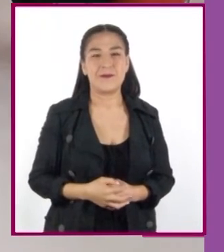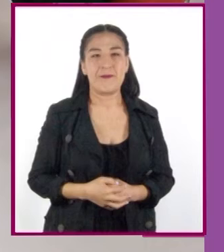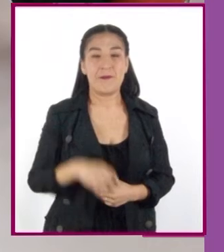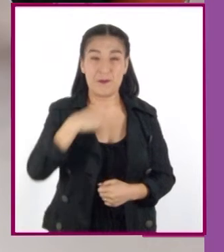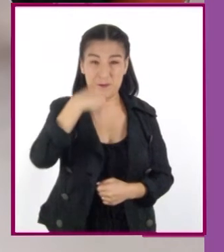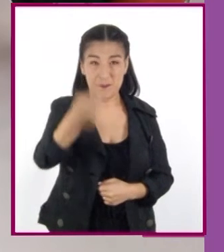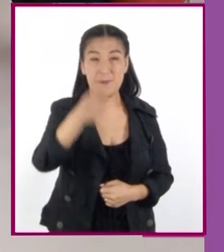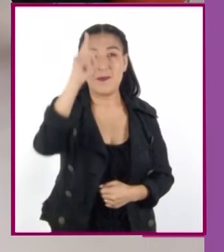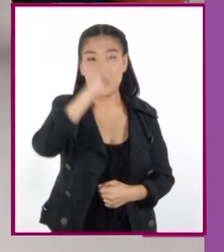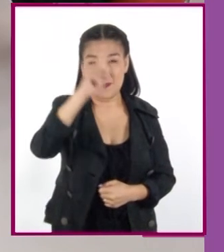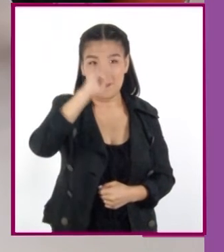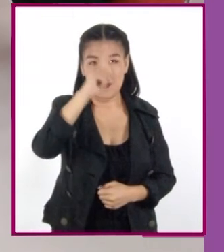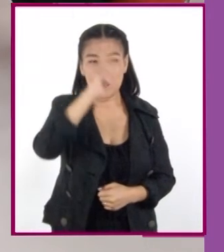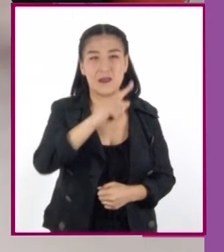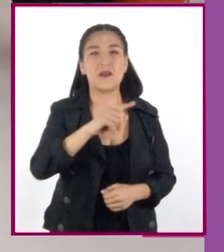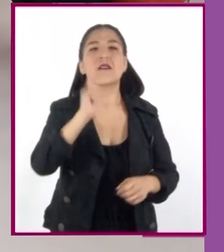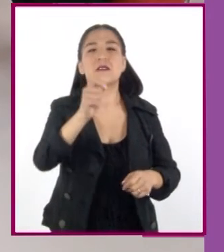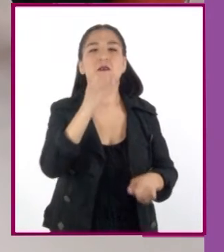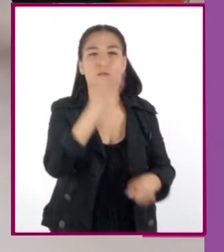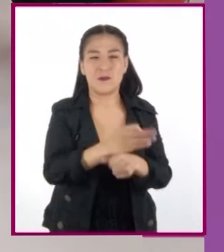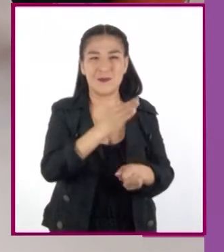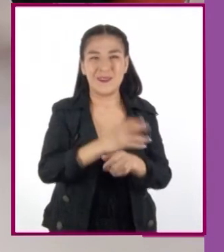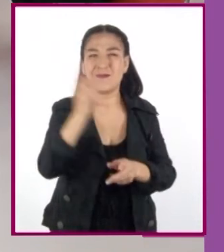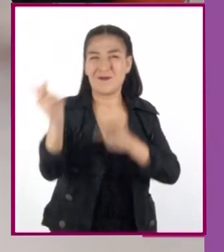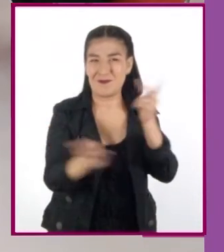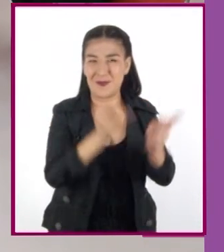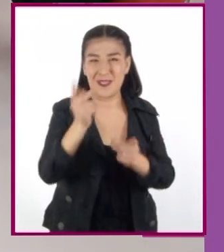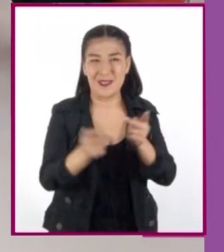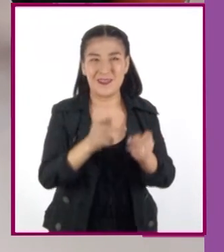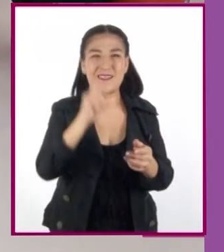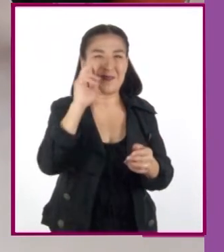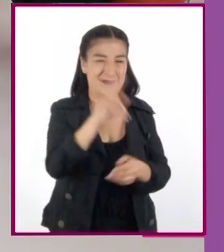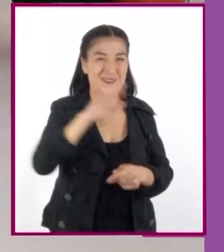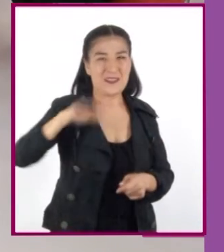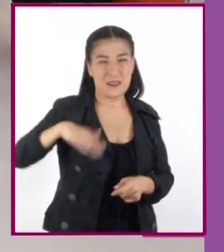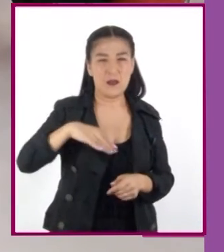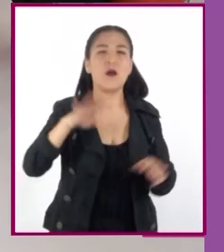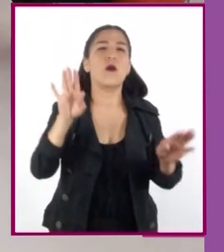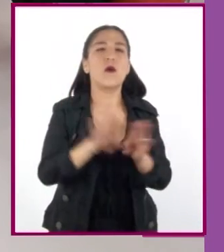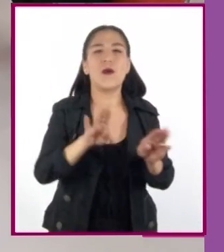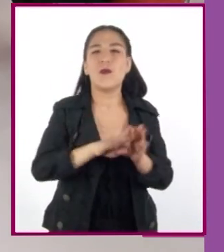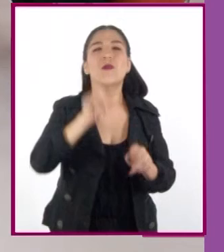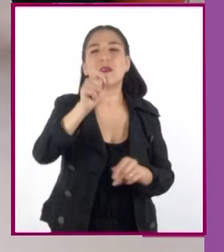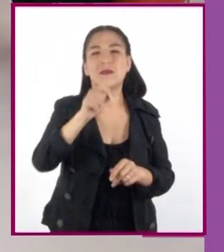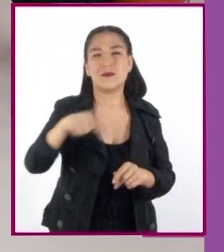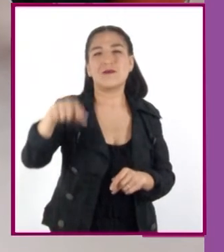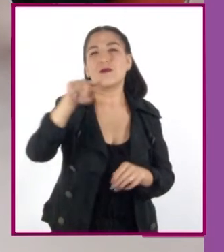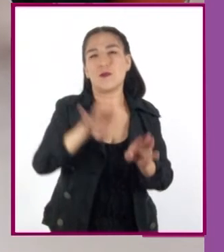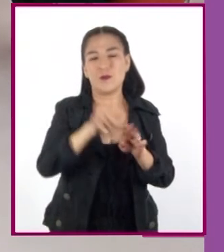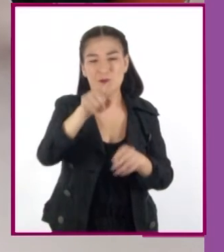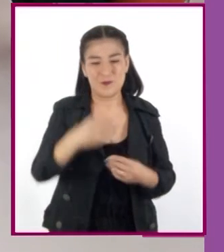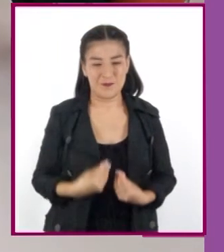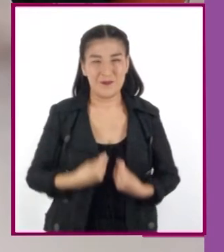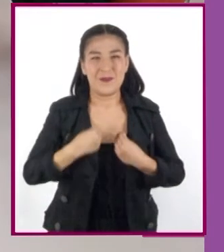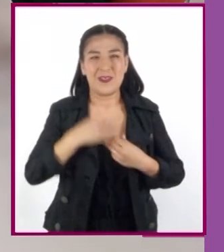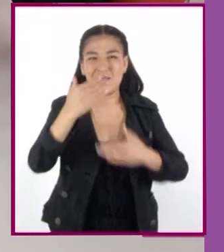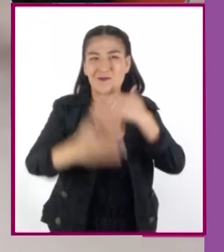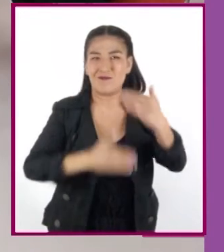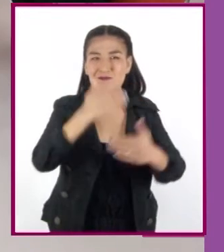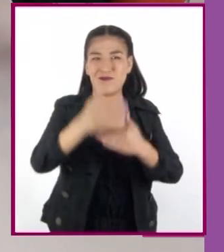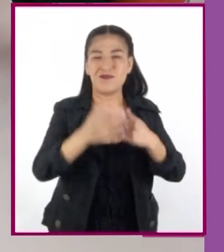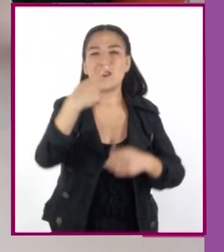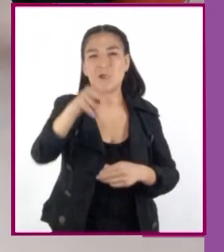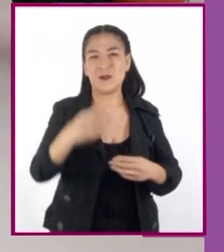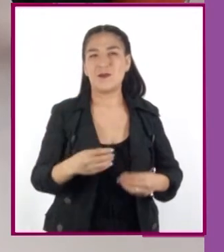Les sugiero que planteen estas preguntas para ver en qué forma afectan su desarrollo e identidad